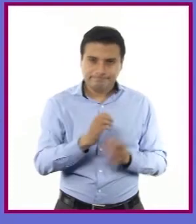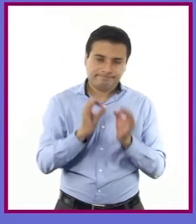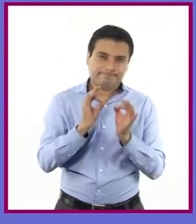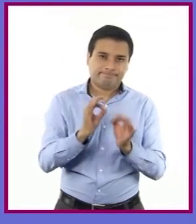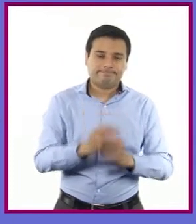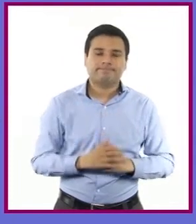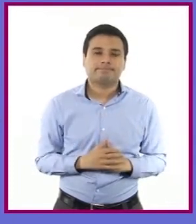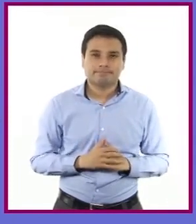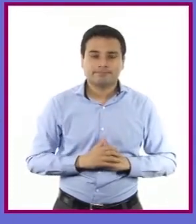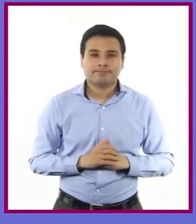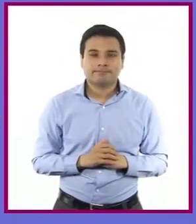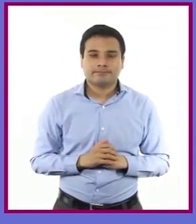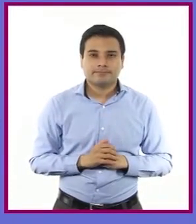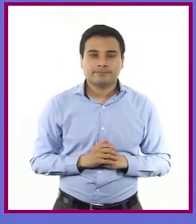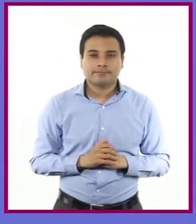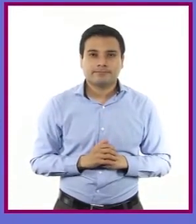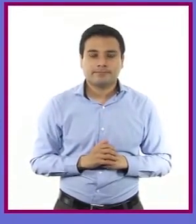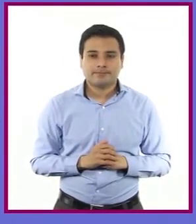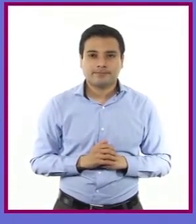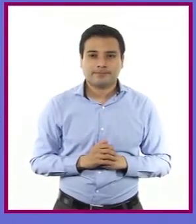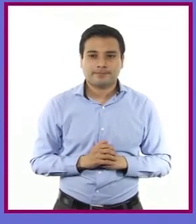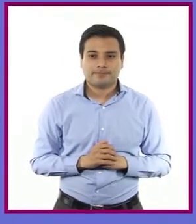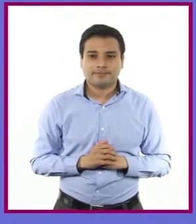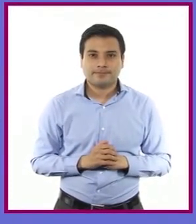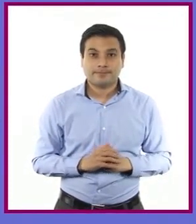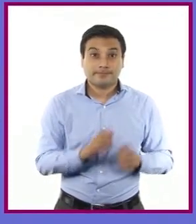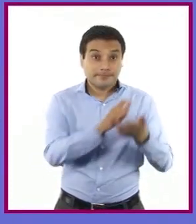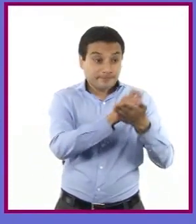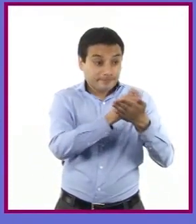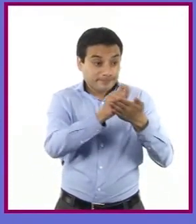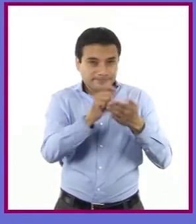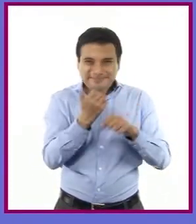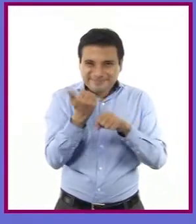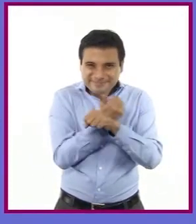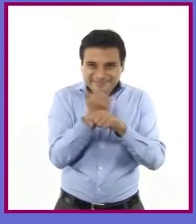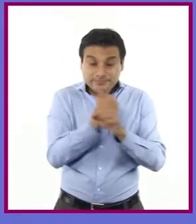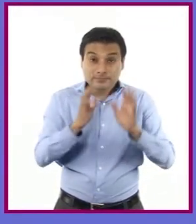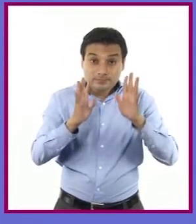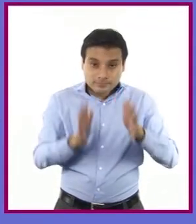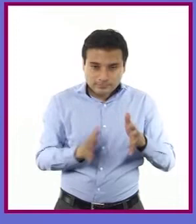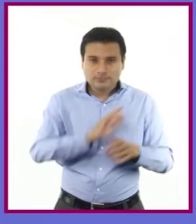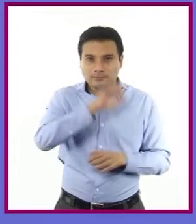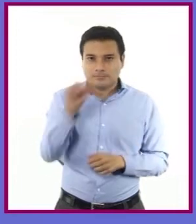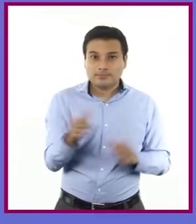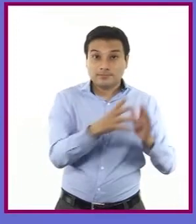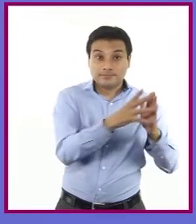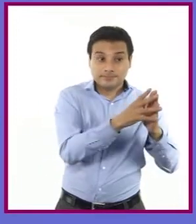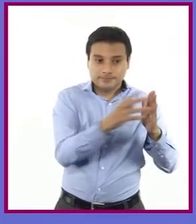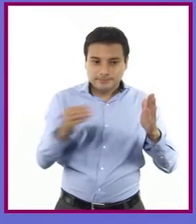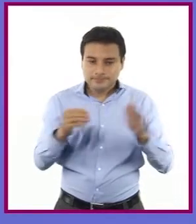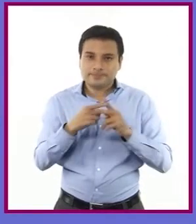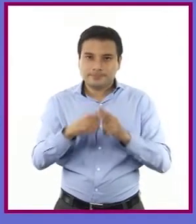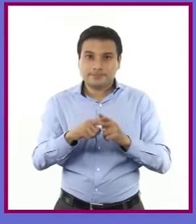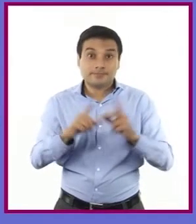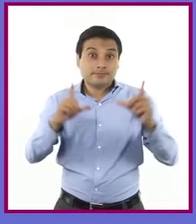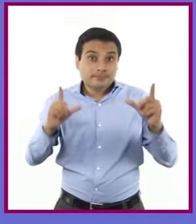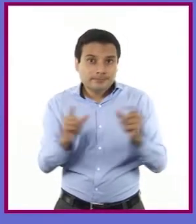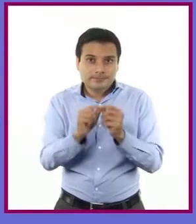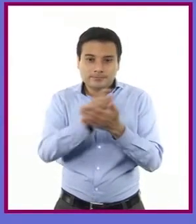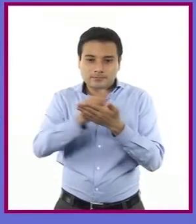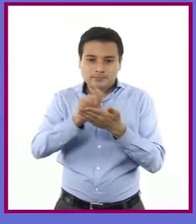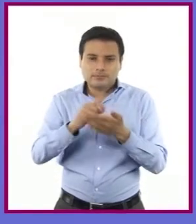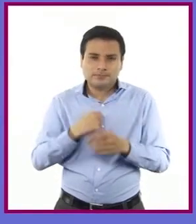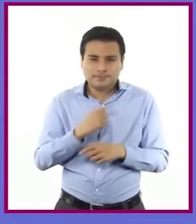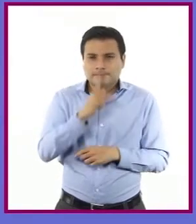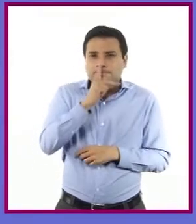texto. A partir de lo subrayado, comenzar a escribir el resumen utilizando palabras propias, es decir,